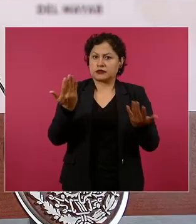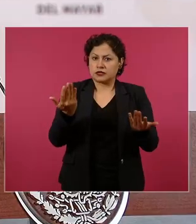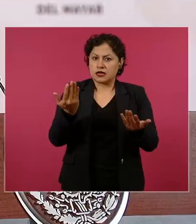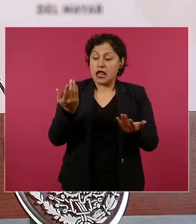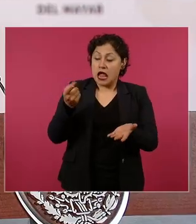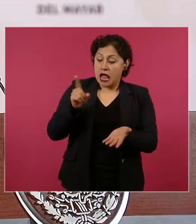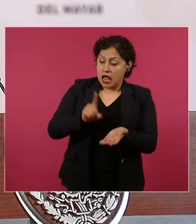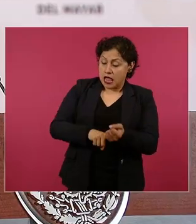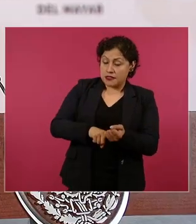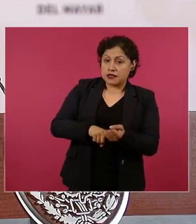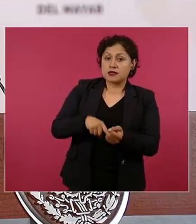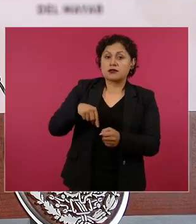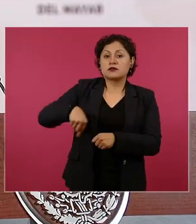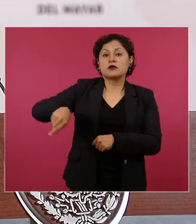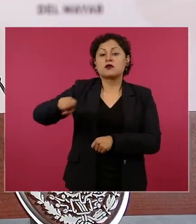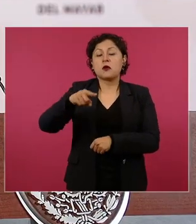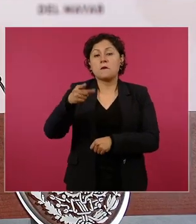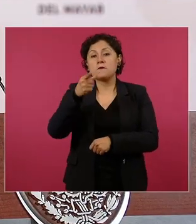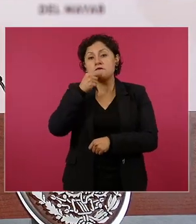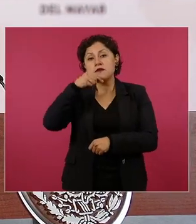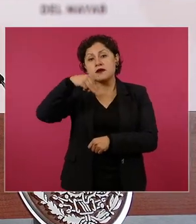también,